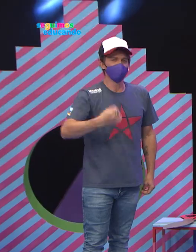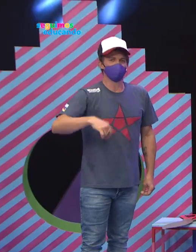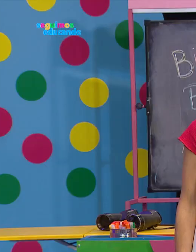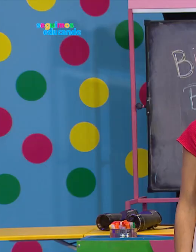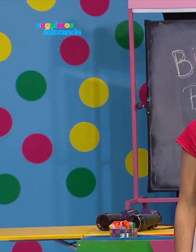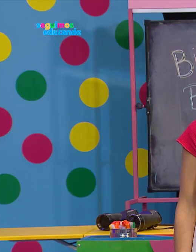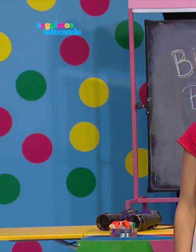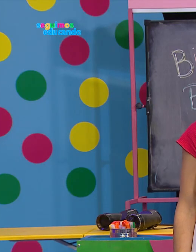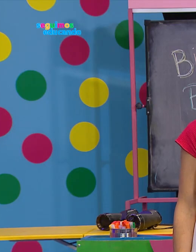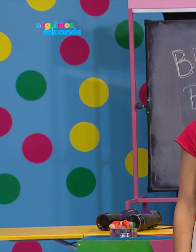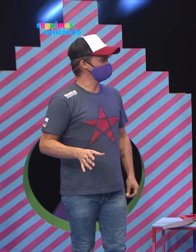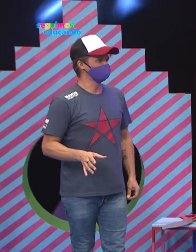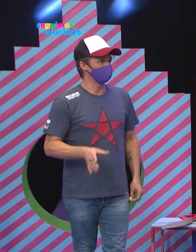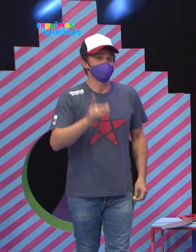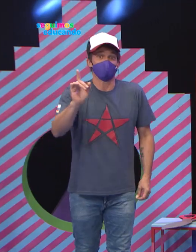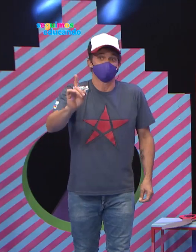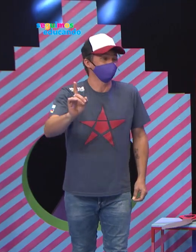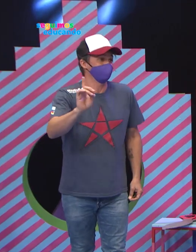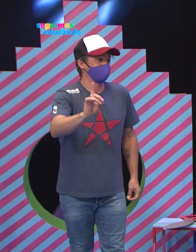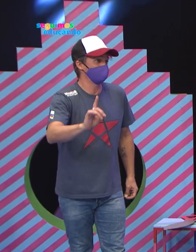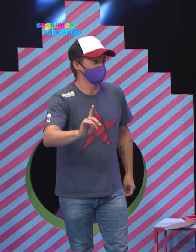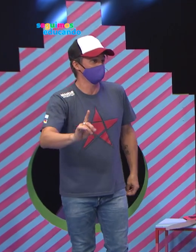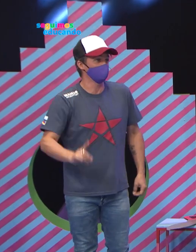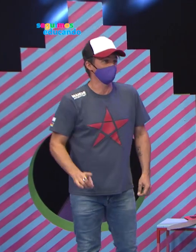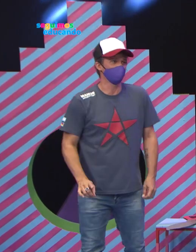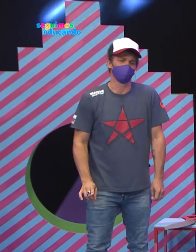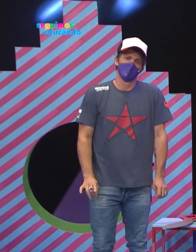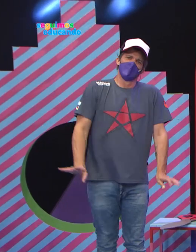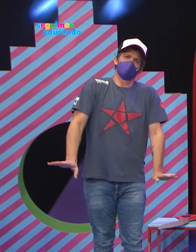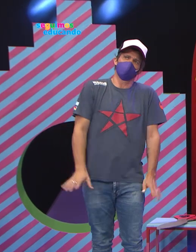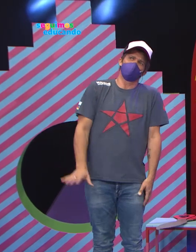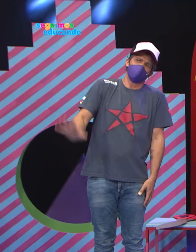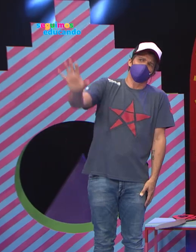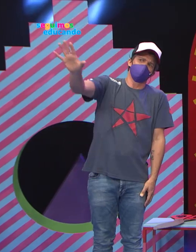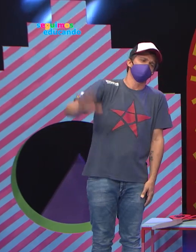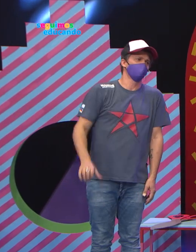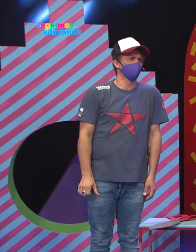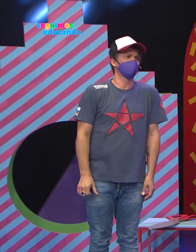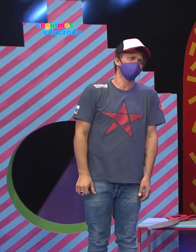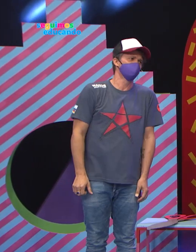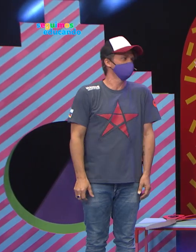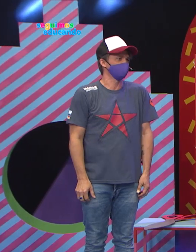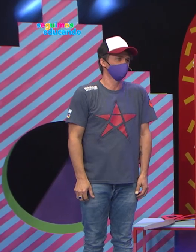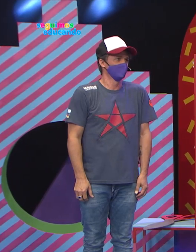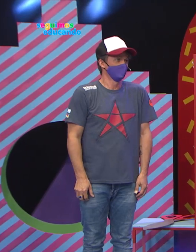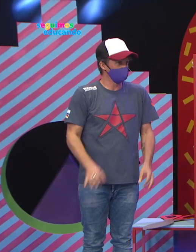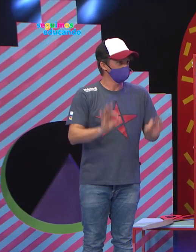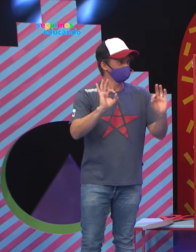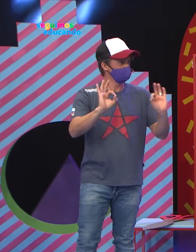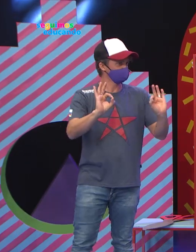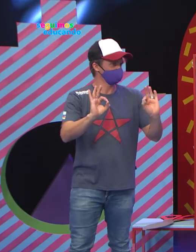Emoción, totalmente. Un montón de chicos cuidándose. Sí. Y es más, de repente vi uno que dijo, no voy a esperar para ir a ese juego porque son muchos.